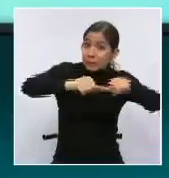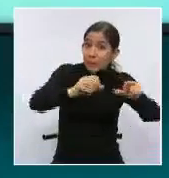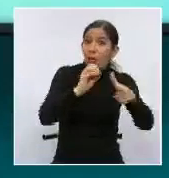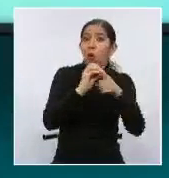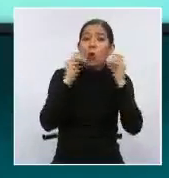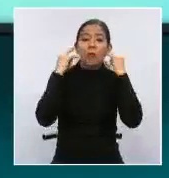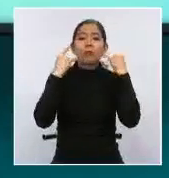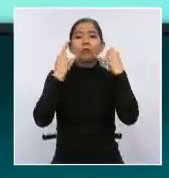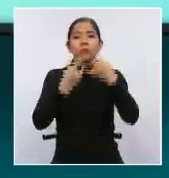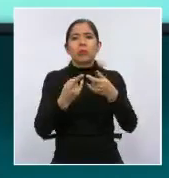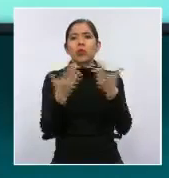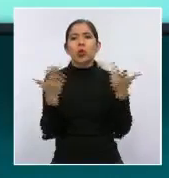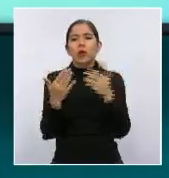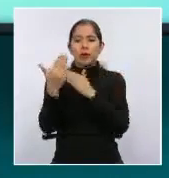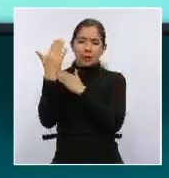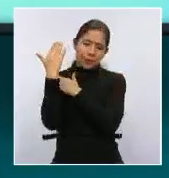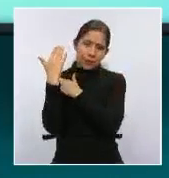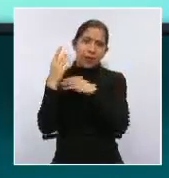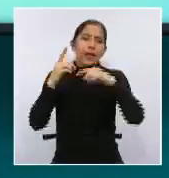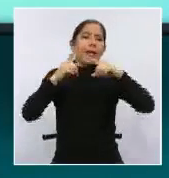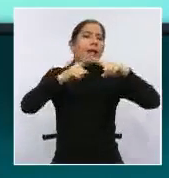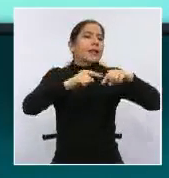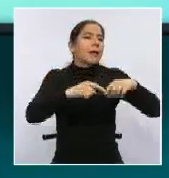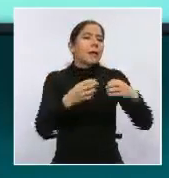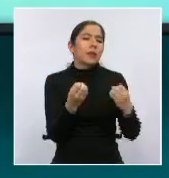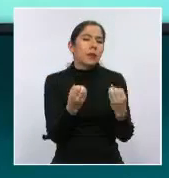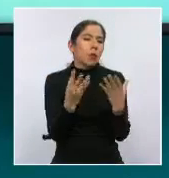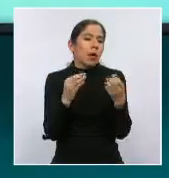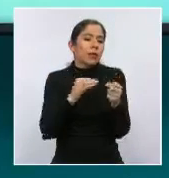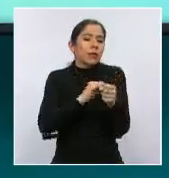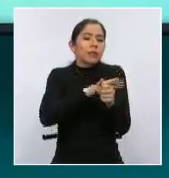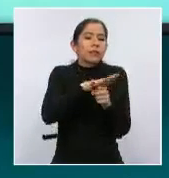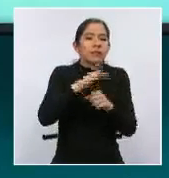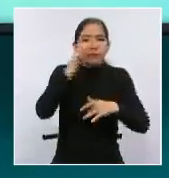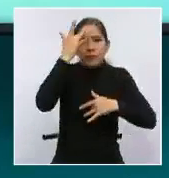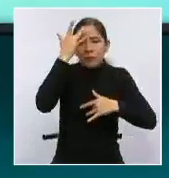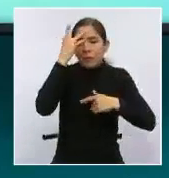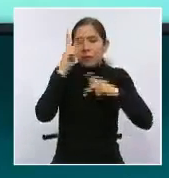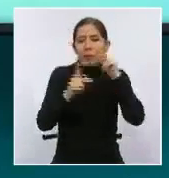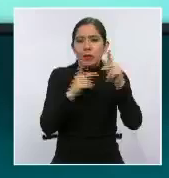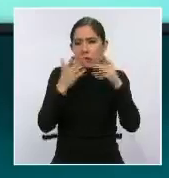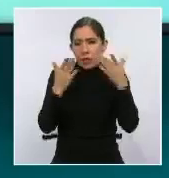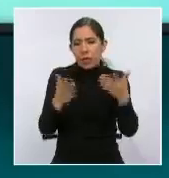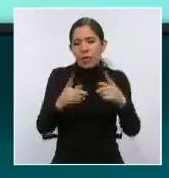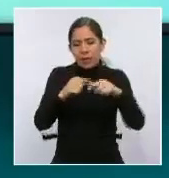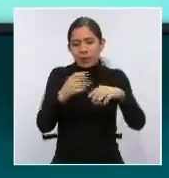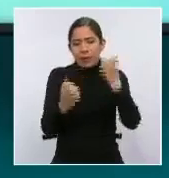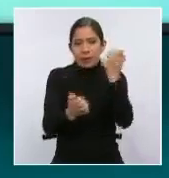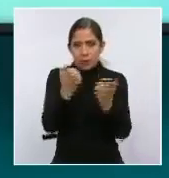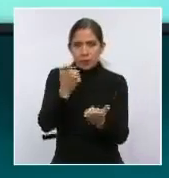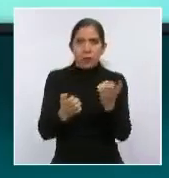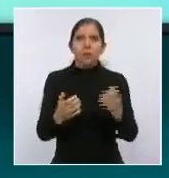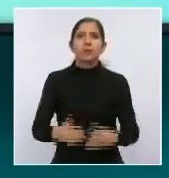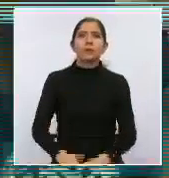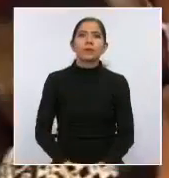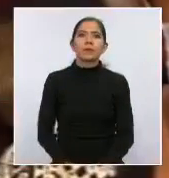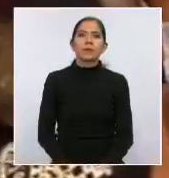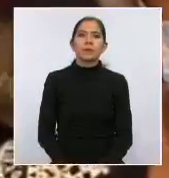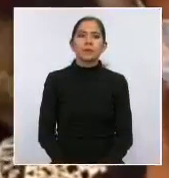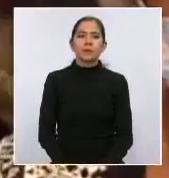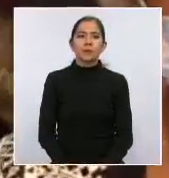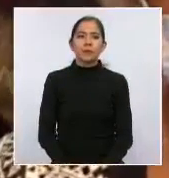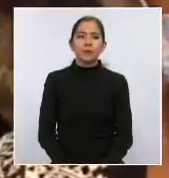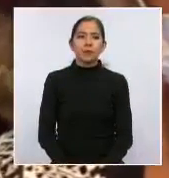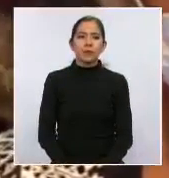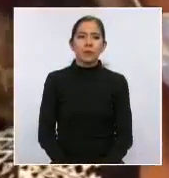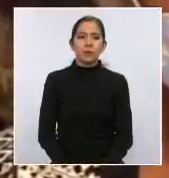Y esto de acuerdo también al comportamiento y a las cifras que den a conocer sobre los contagios del COVID-19.